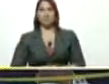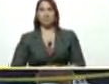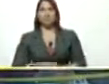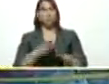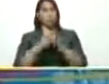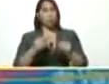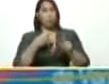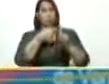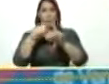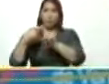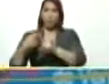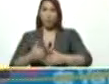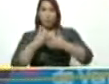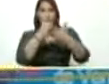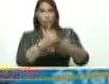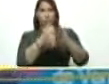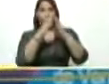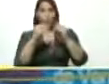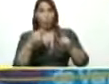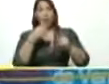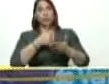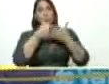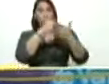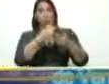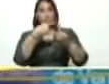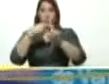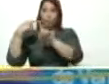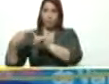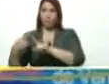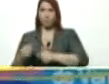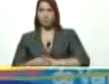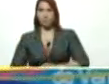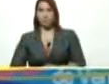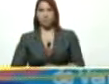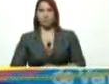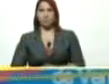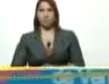Todo lo que suma ayuda. Todo lo que ayuda suma.